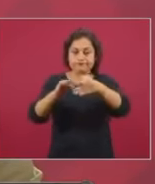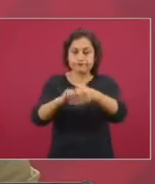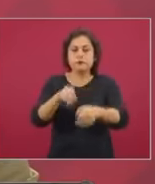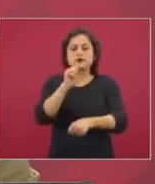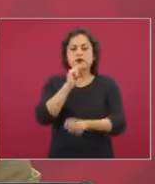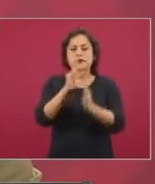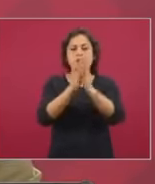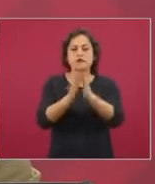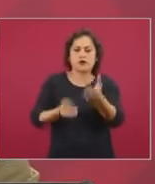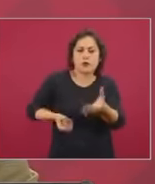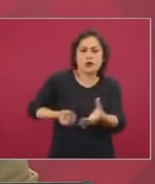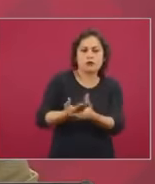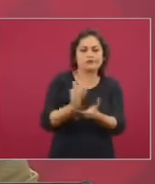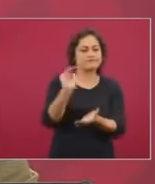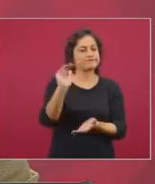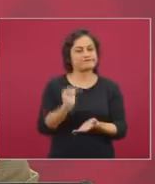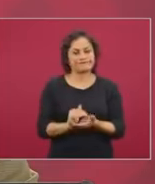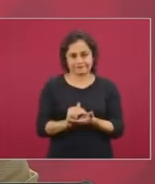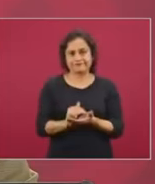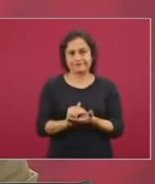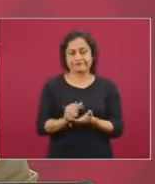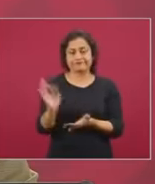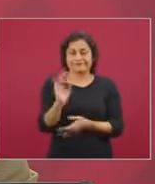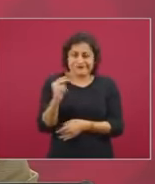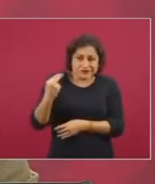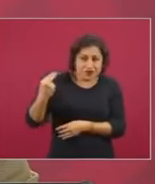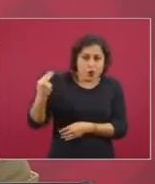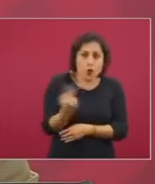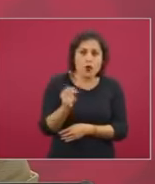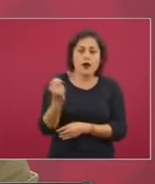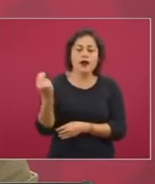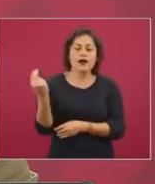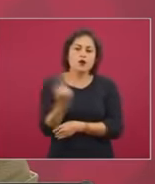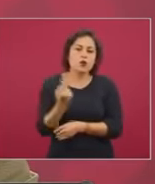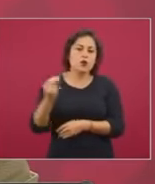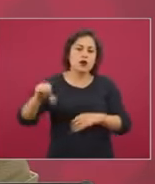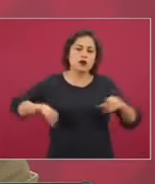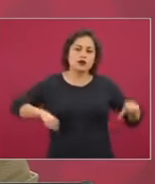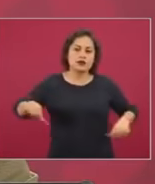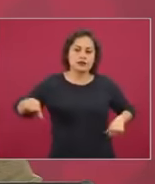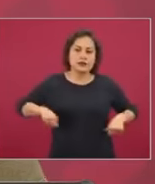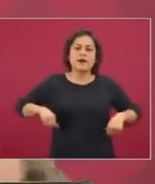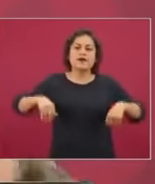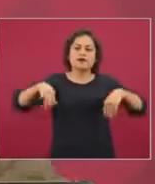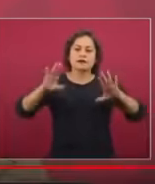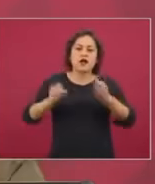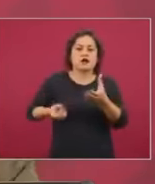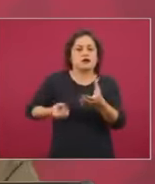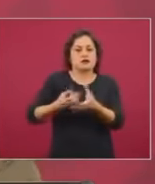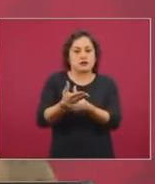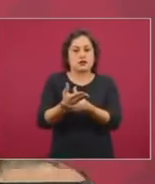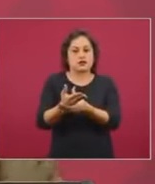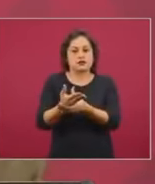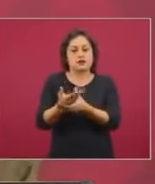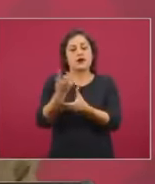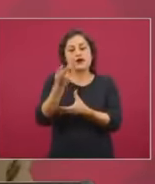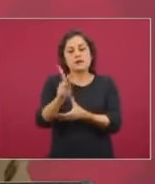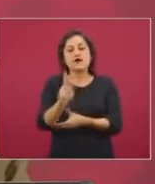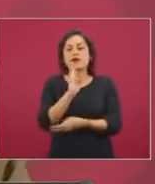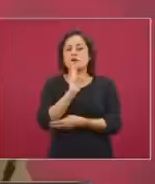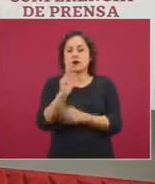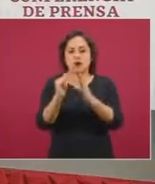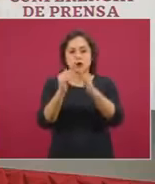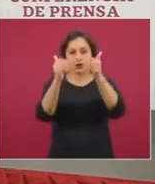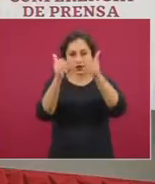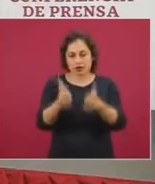menos posible, solamente si es caso necesario, si son actividades esenciales, salir a la vía pública. Conforme más se queden en casa,